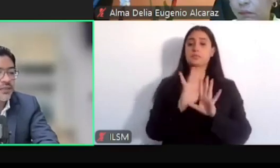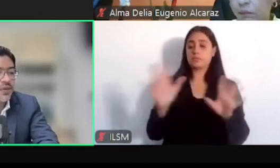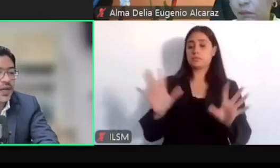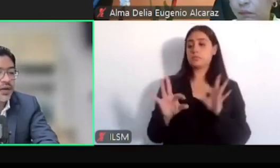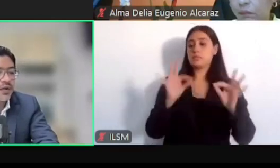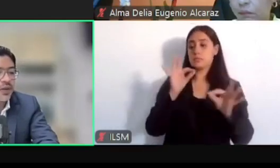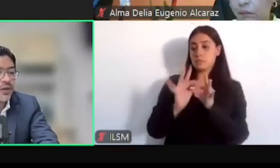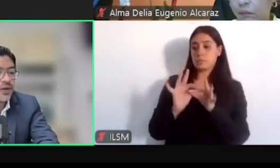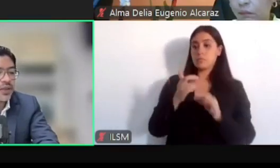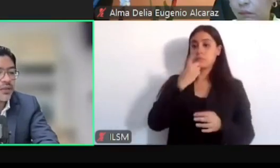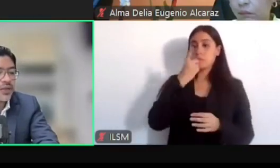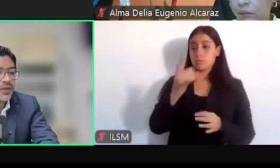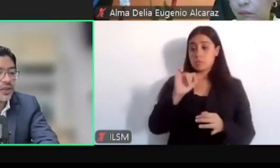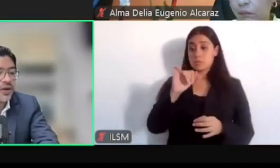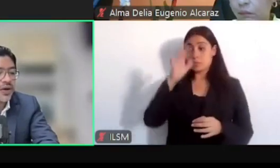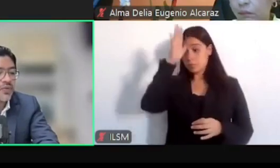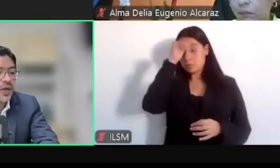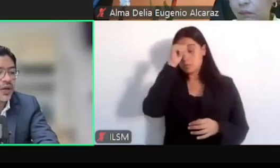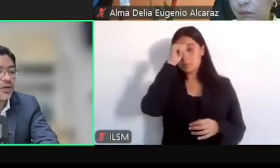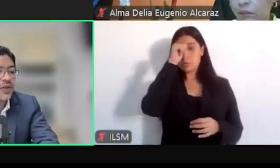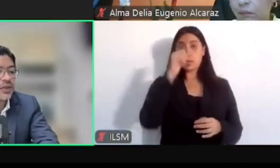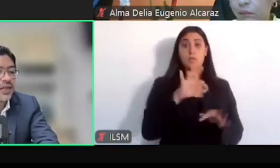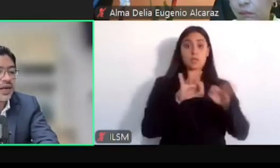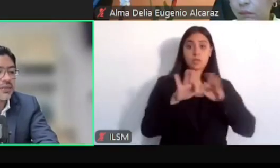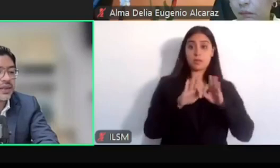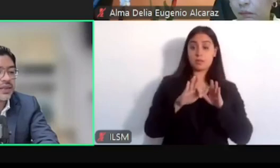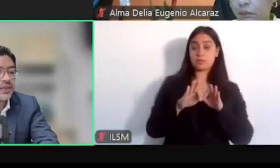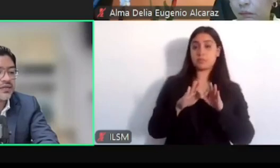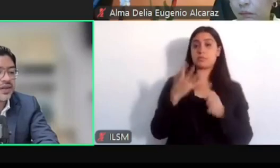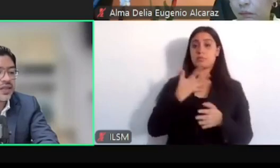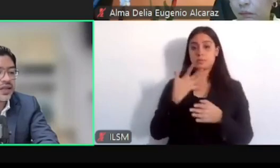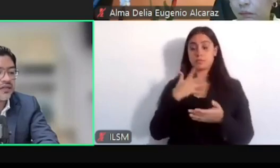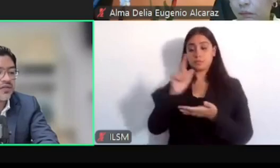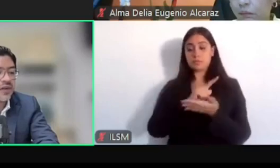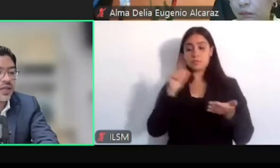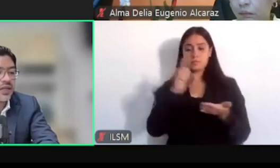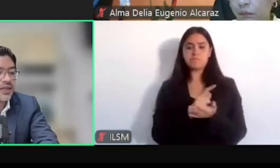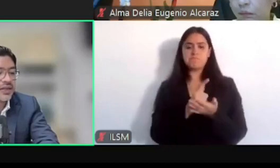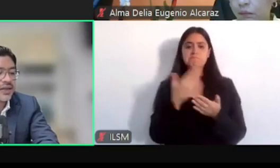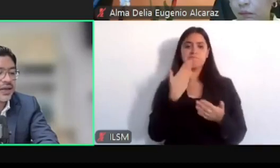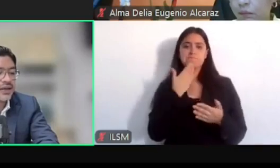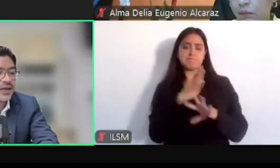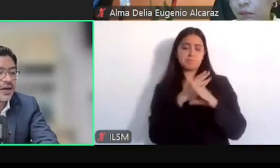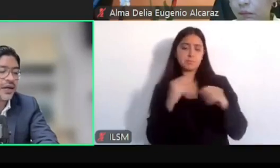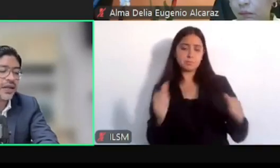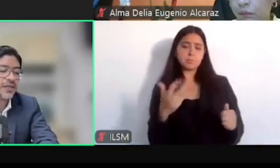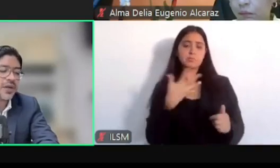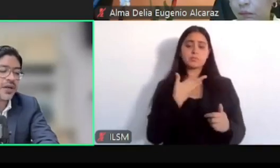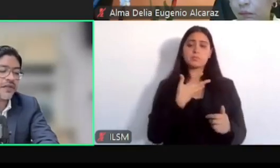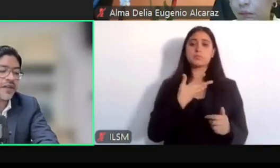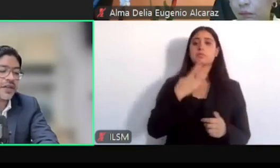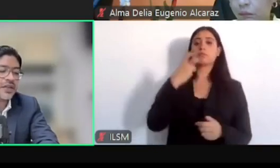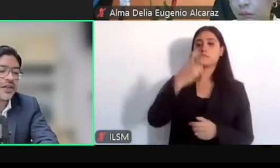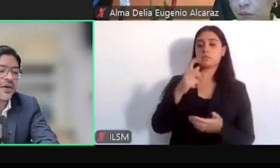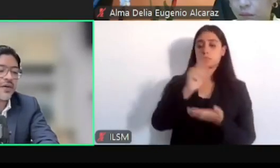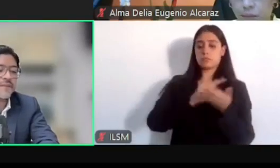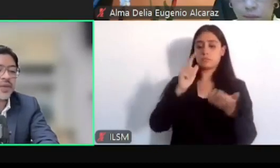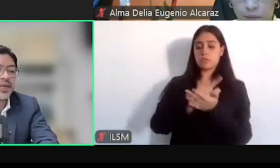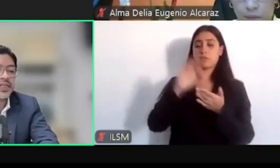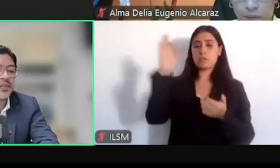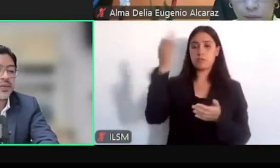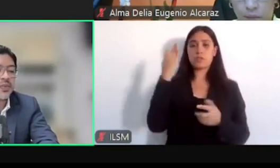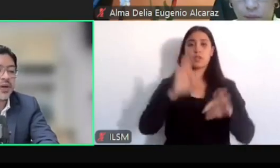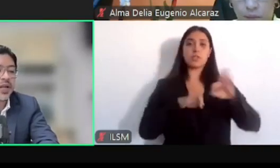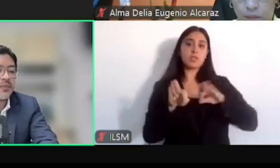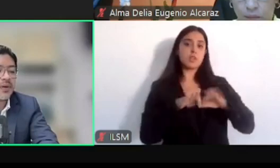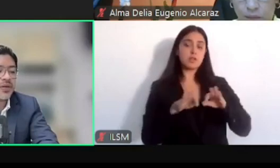estima aprobar el convenio de terminación de trabajo por encontrarse legalmente satisfechas las formalidades y exigencias requeridas por la ley fal del trabajo